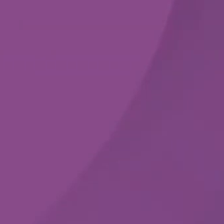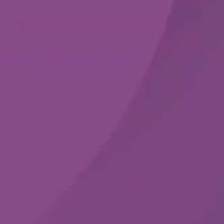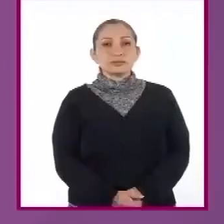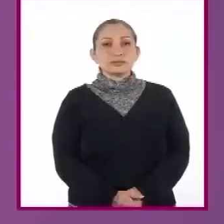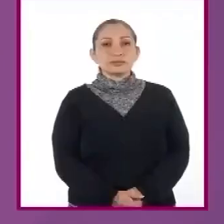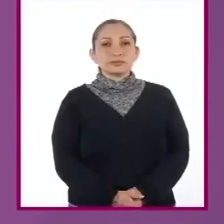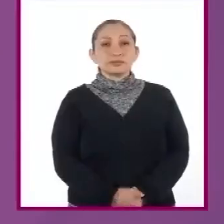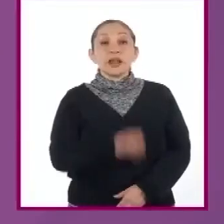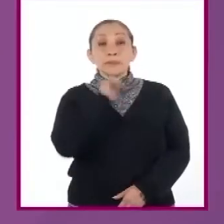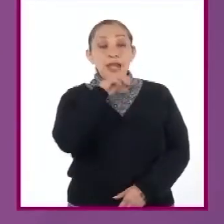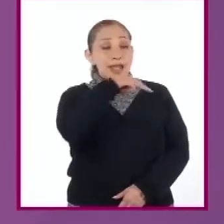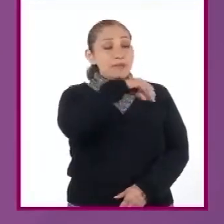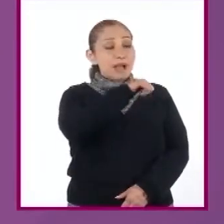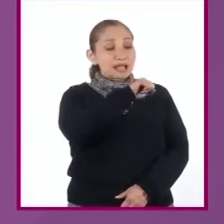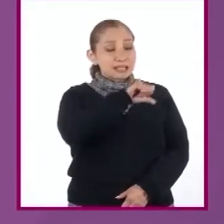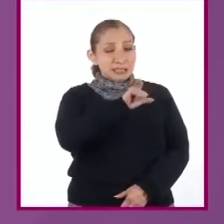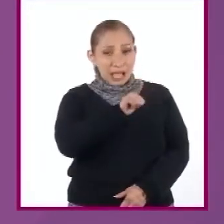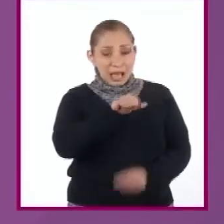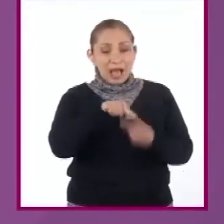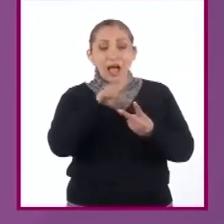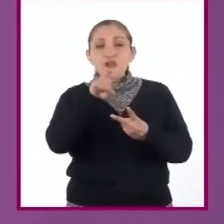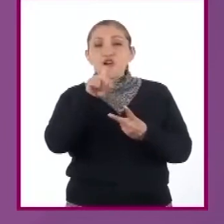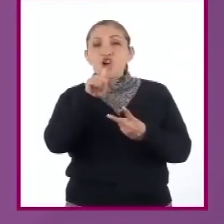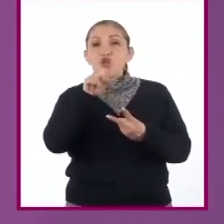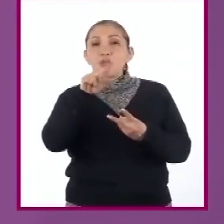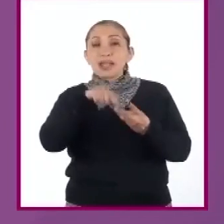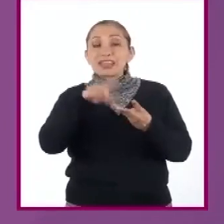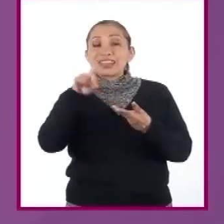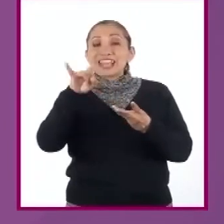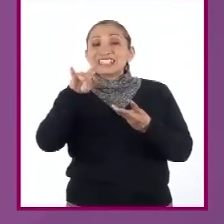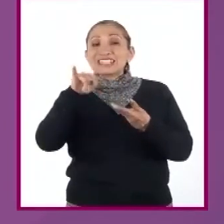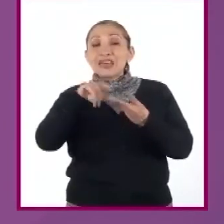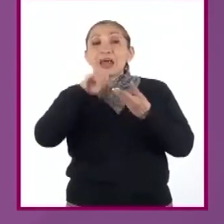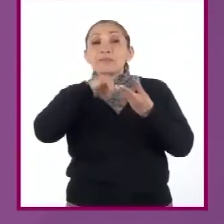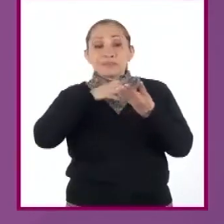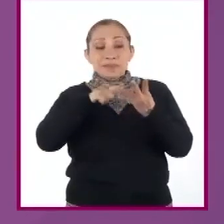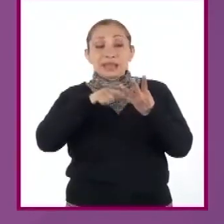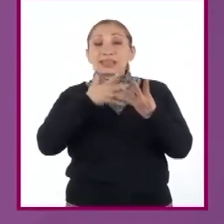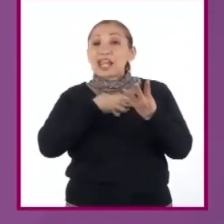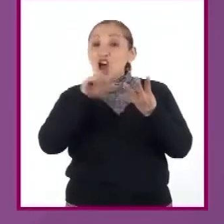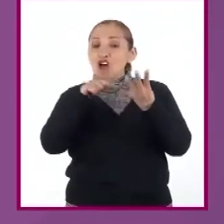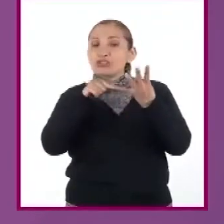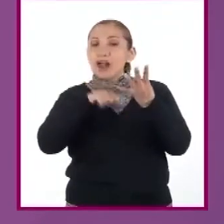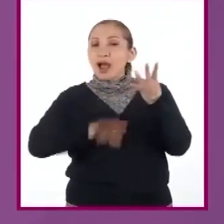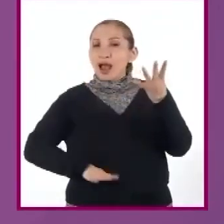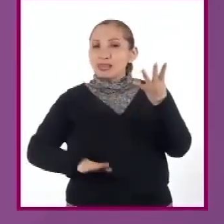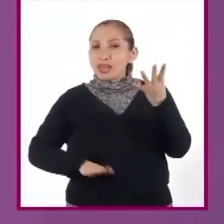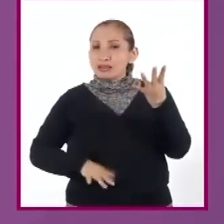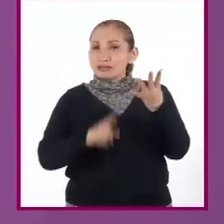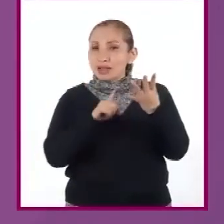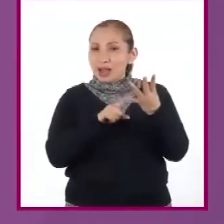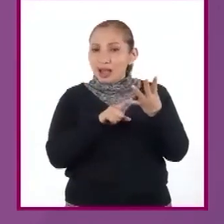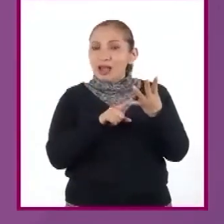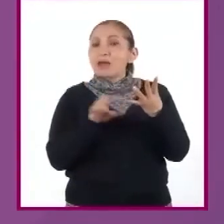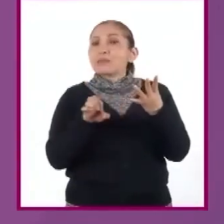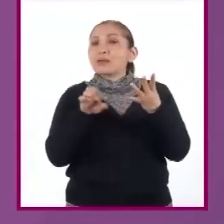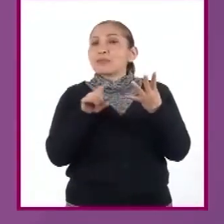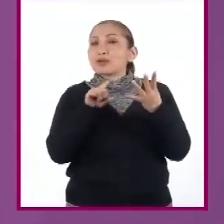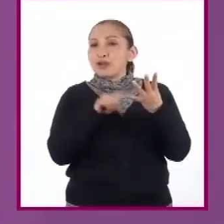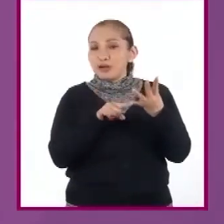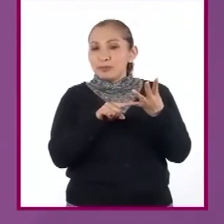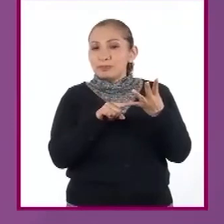Además de la masa, el volumen y la densidad, la materia tiene otras propiedades que la caracterizan, entre las que se